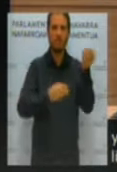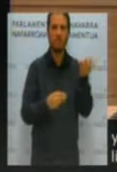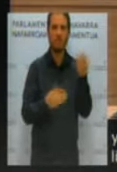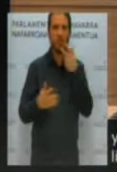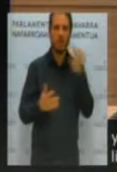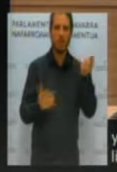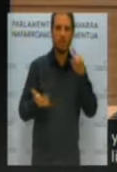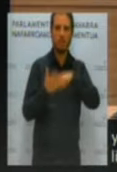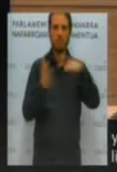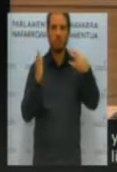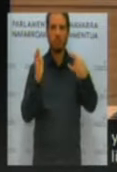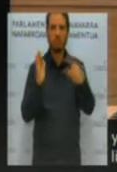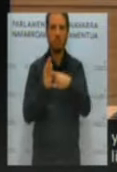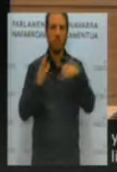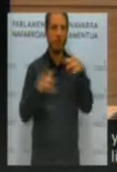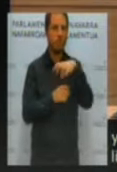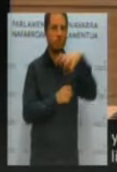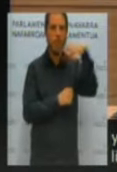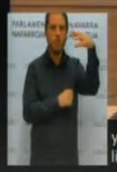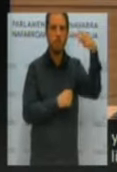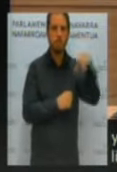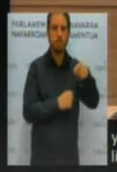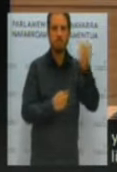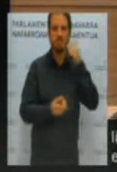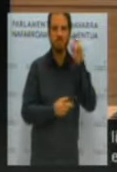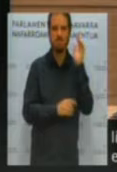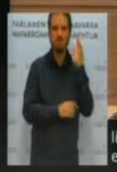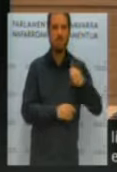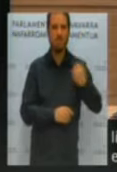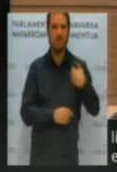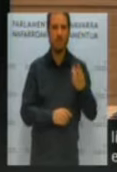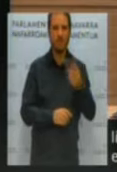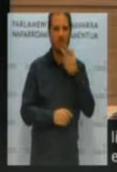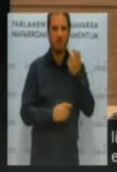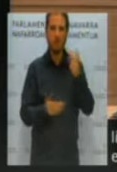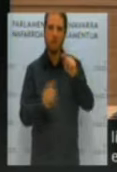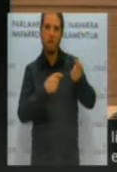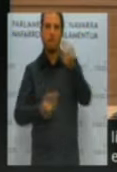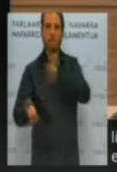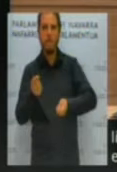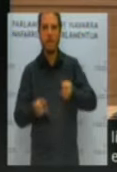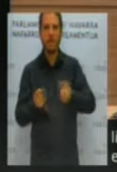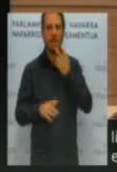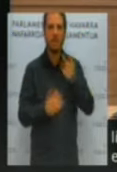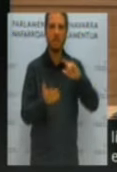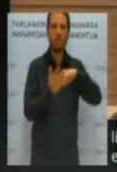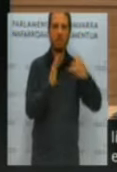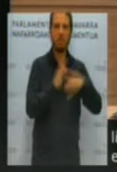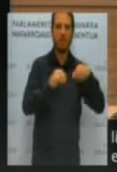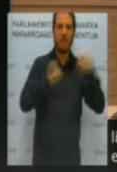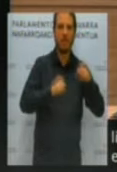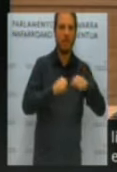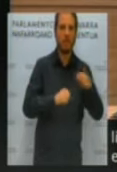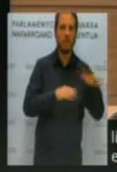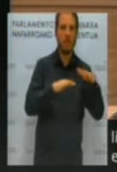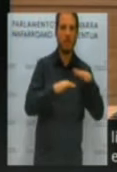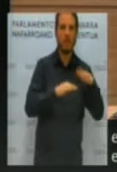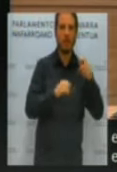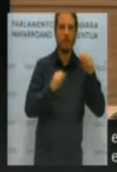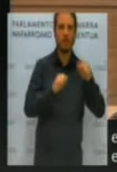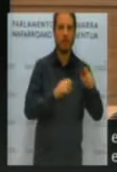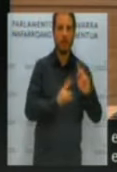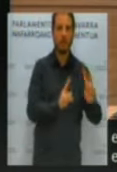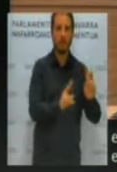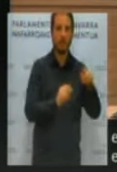planes de humo, a hacer marketing. Ahí tenemos el plan de envejecimiento activo, que no tiene ni una sola acción, el plan de la racionalización